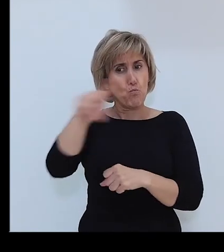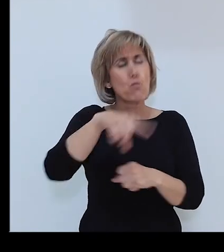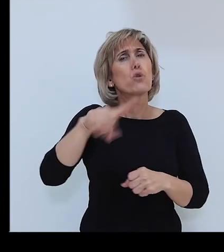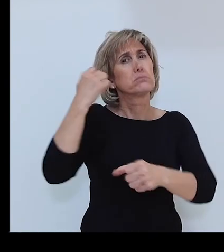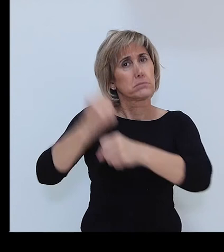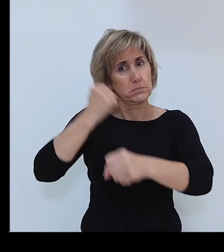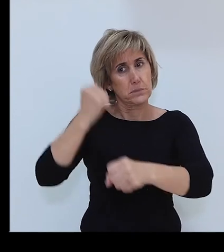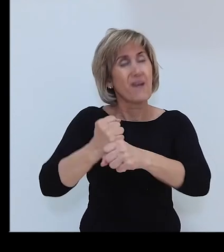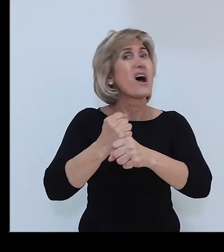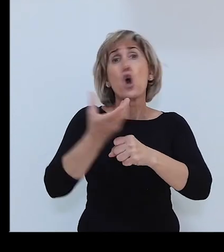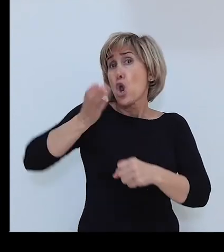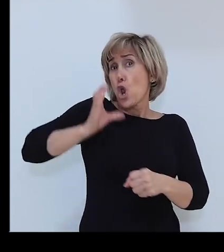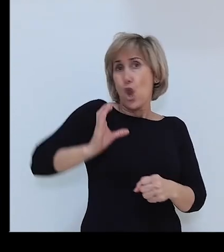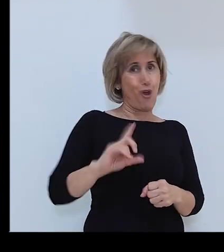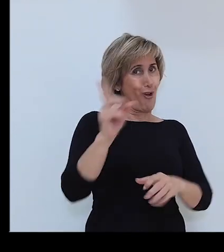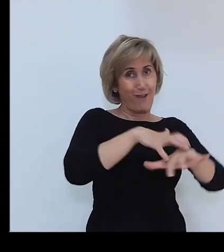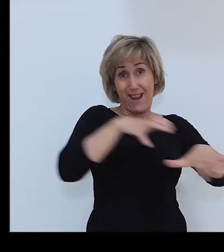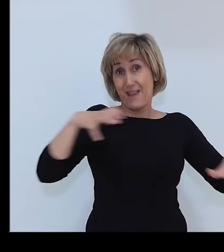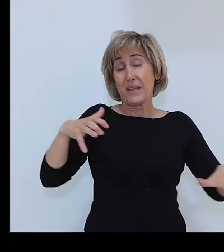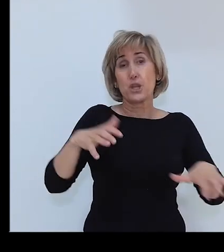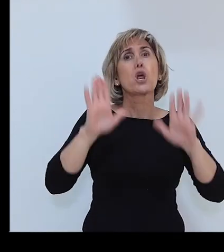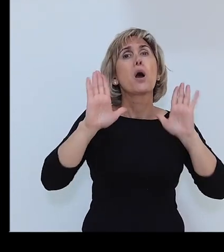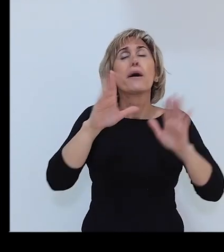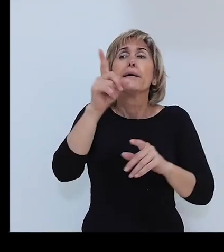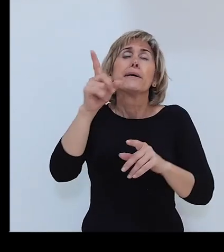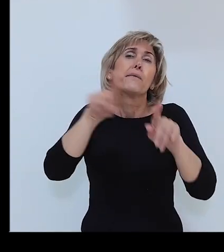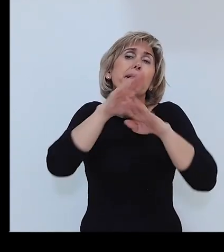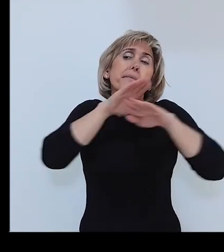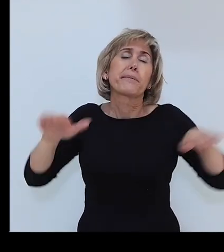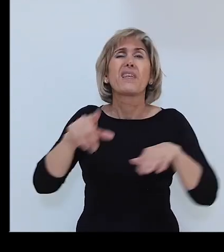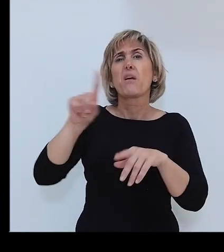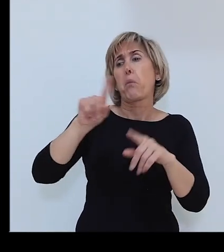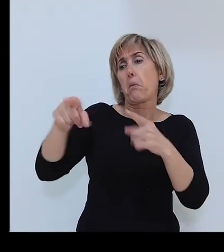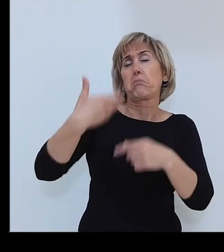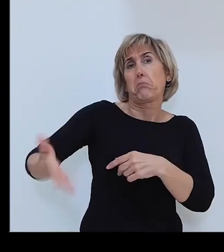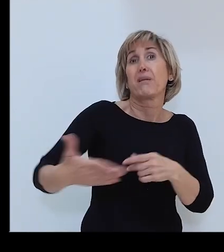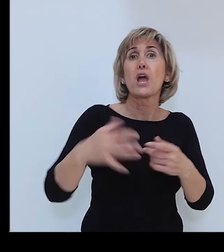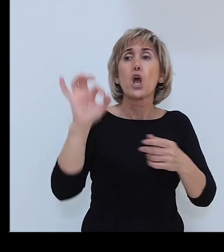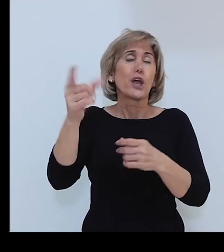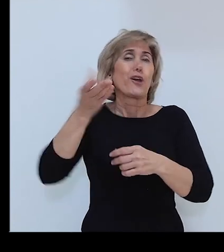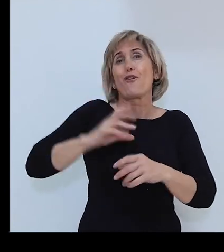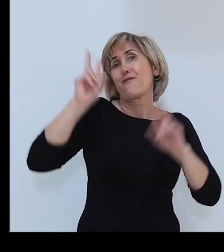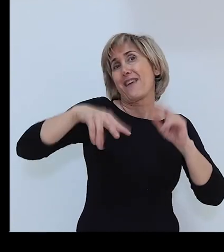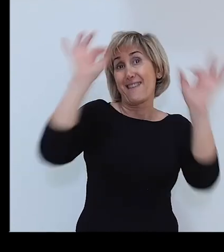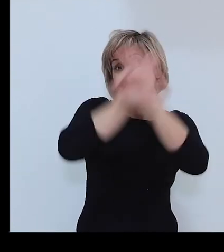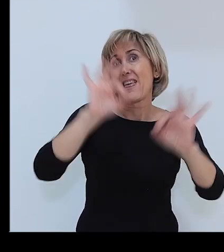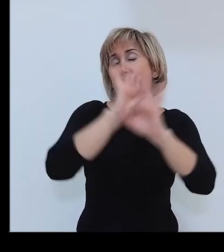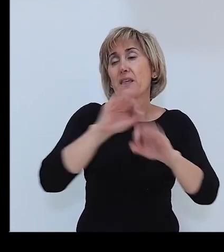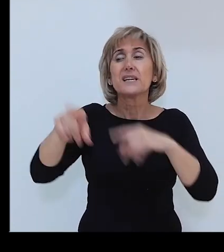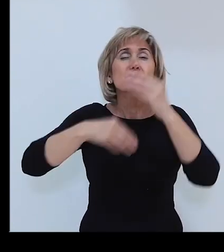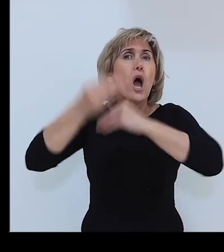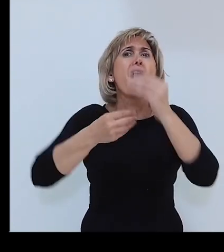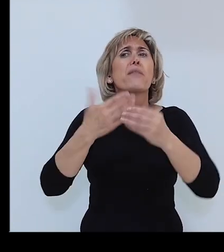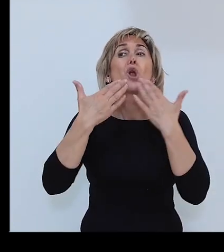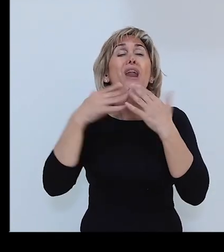Producto Interior Bruto, la riqueza de un país que hace el trabajo de las mujeres, que es un trabajo muchas veces no remunerado. Es un